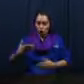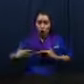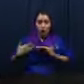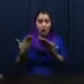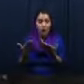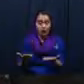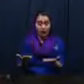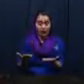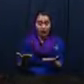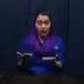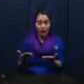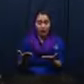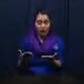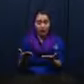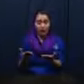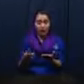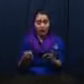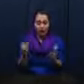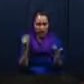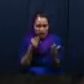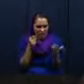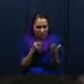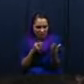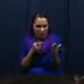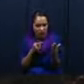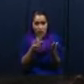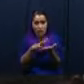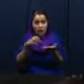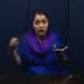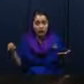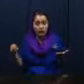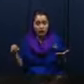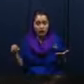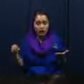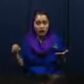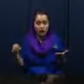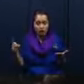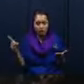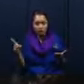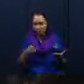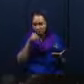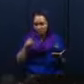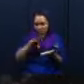han amenazado de quitártela se retiene para ti.